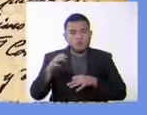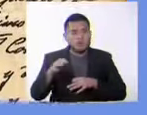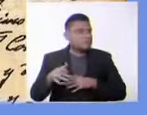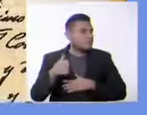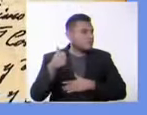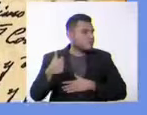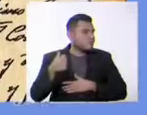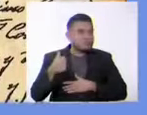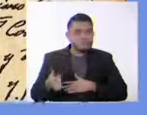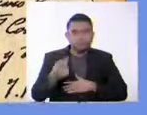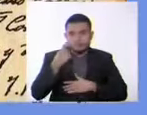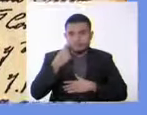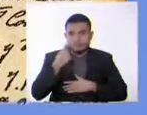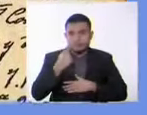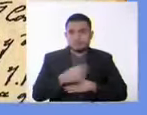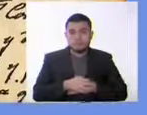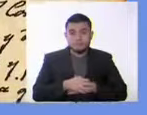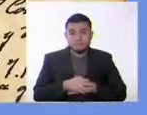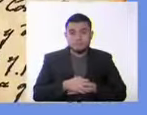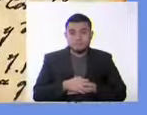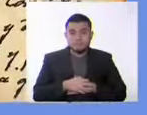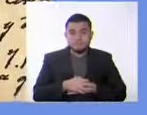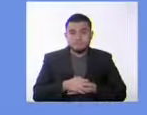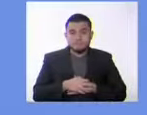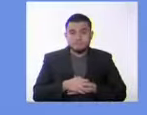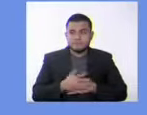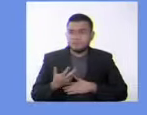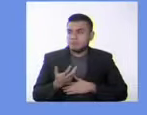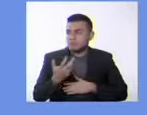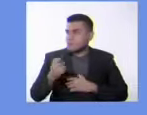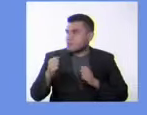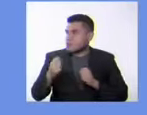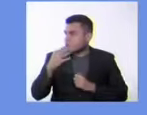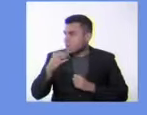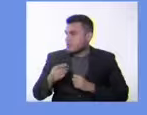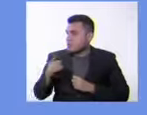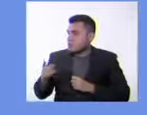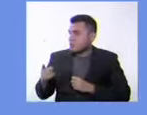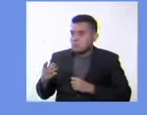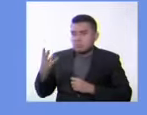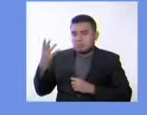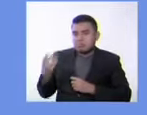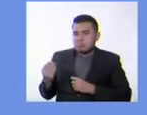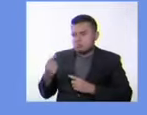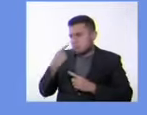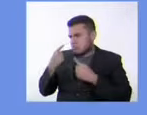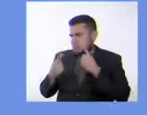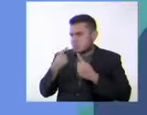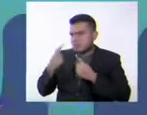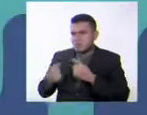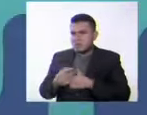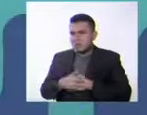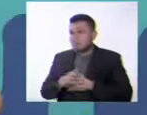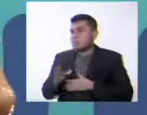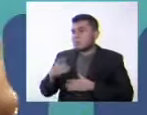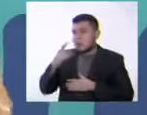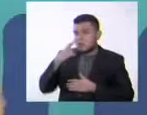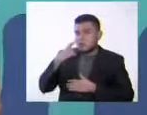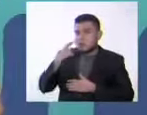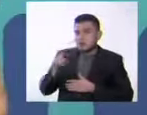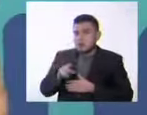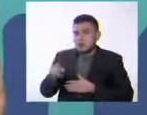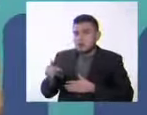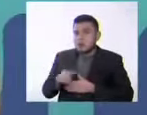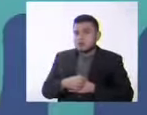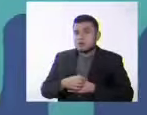es necesario conservarlos y protegerlos. Sí, que no podemos ir pues así de un día para otro a visitarlos porque el cuidado de ellos es